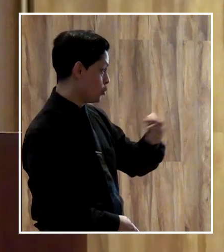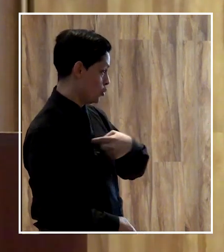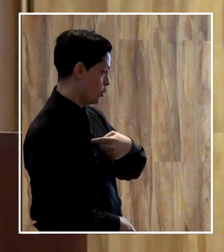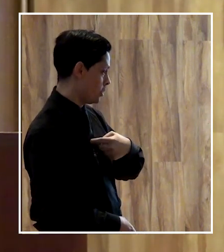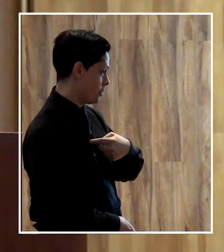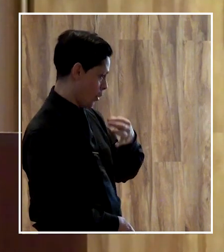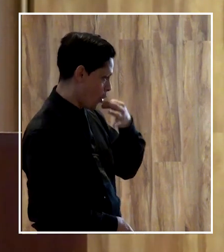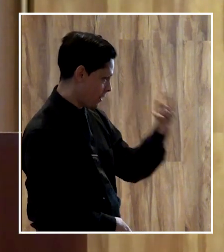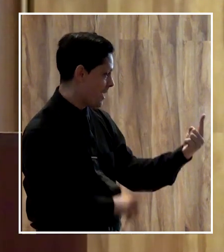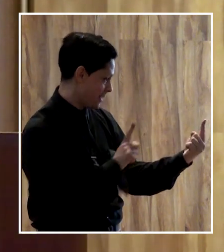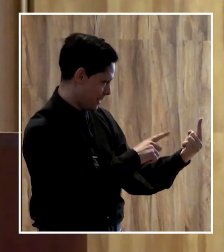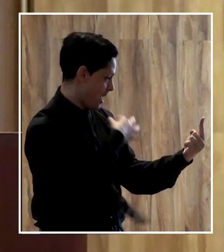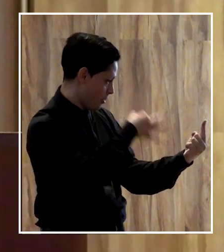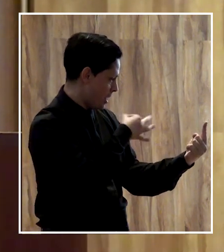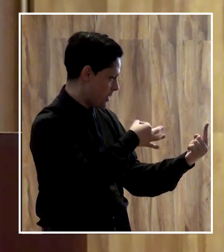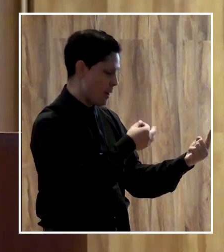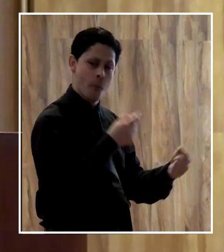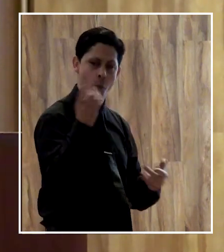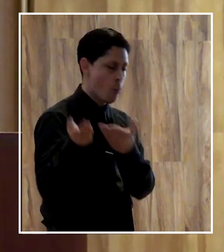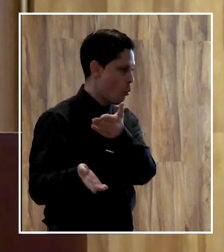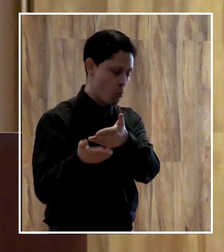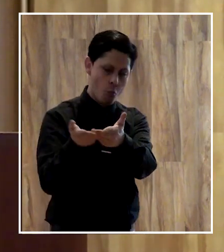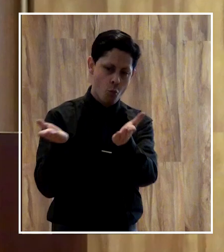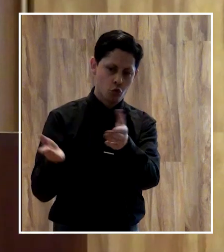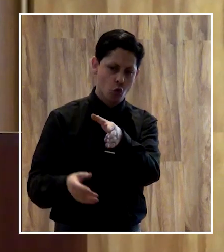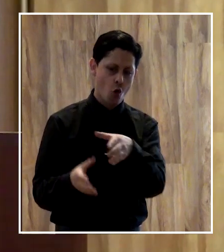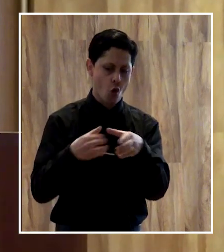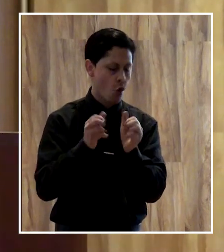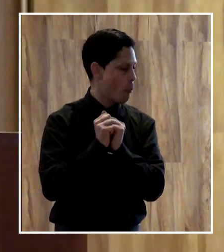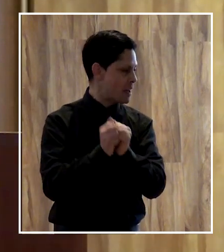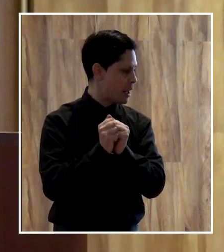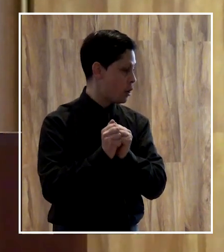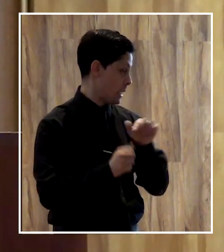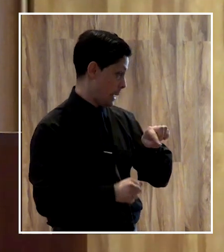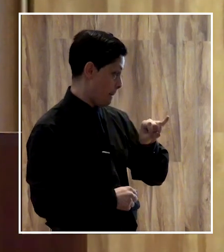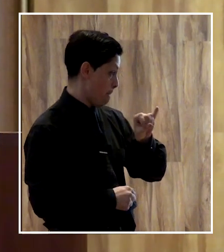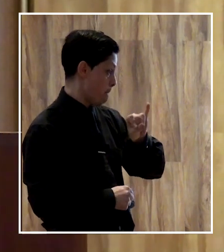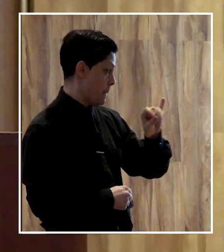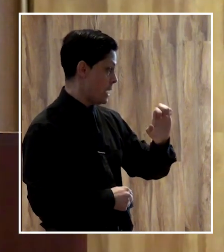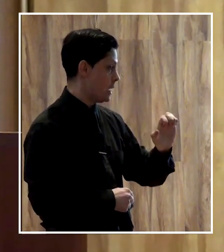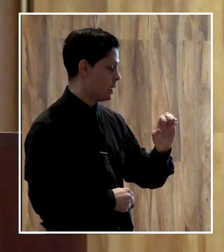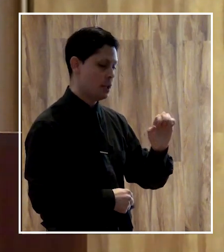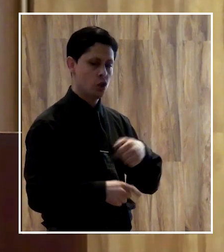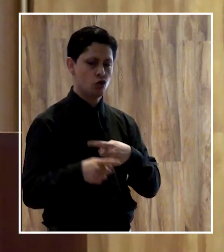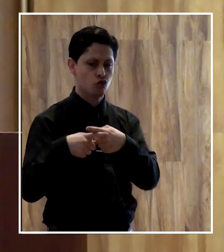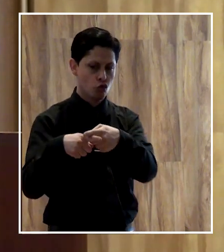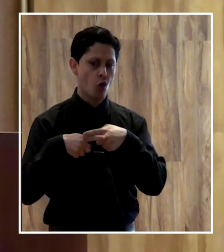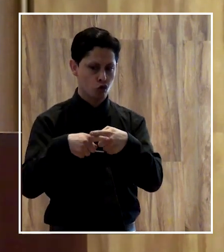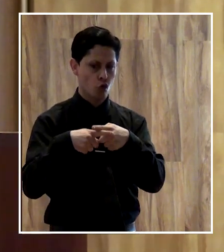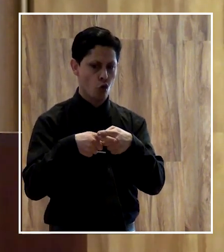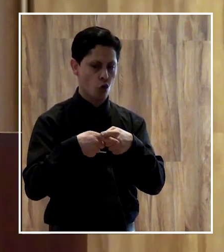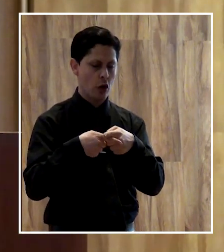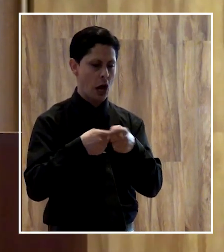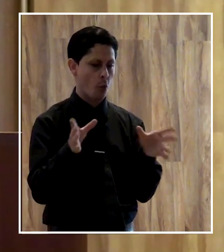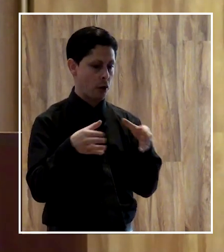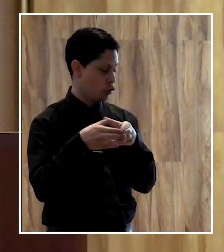Iván, que muchos compañeros del PIE, socios de la